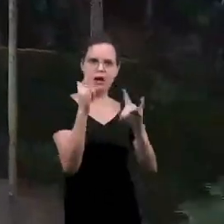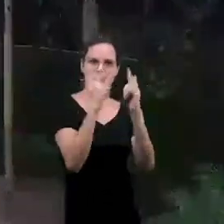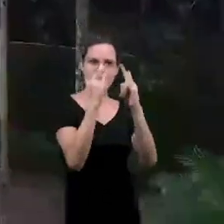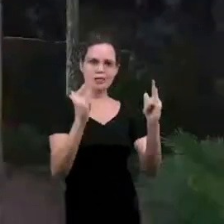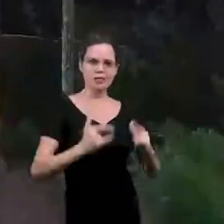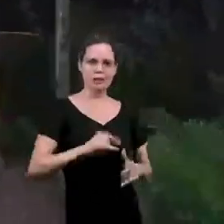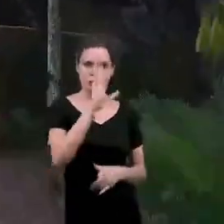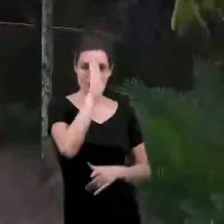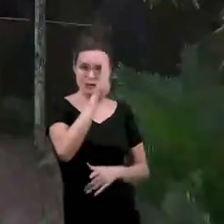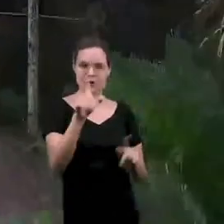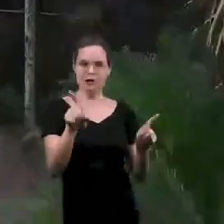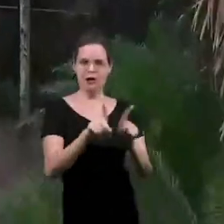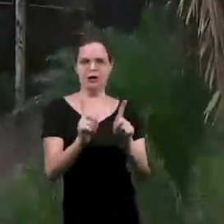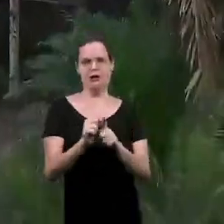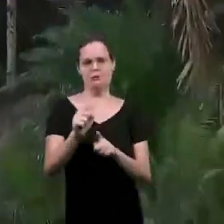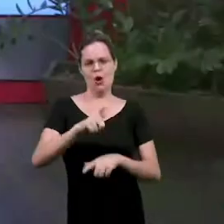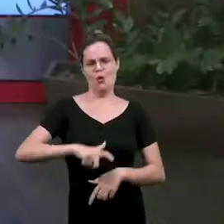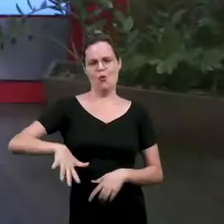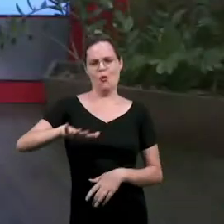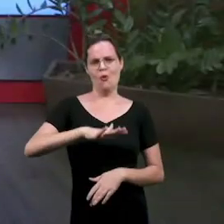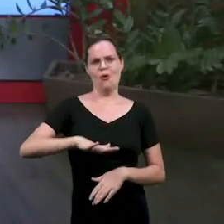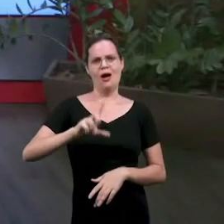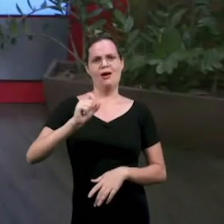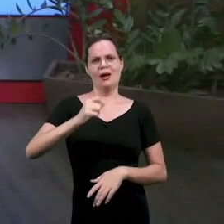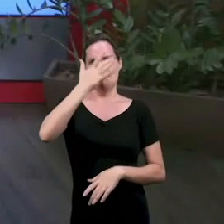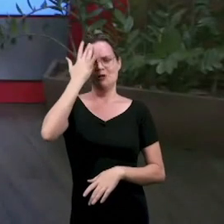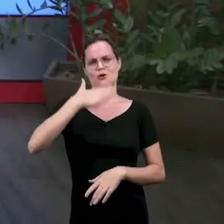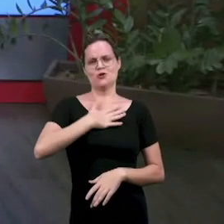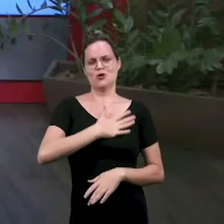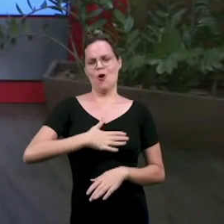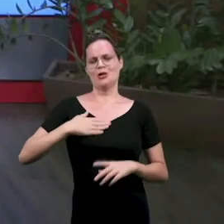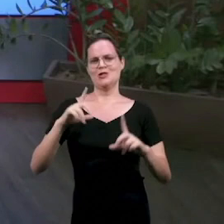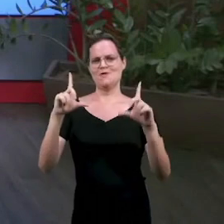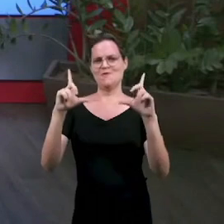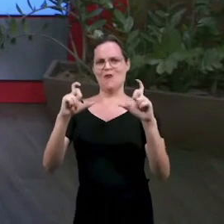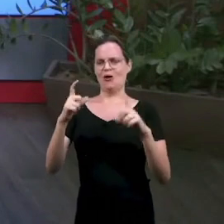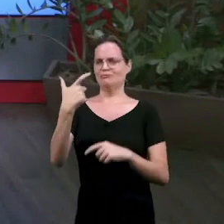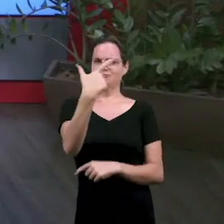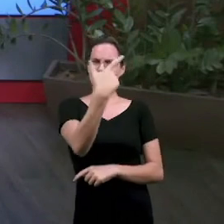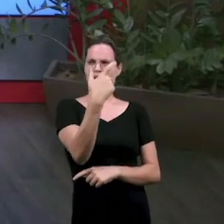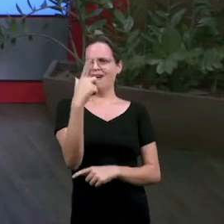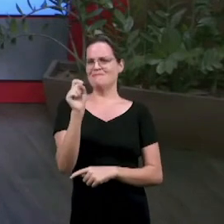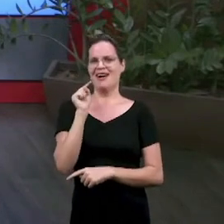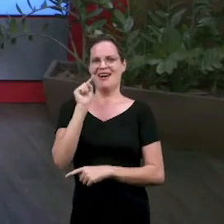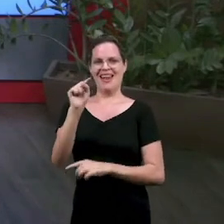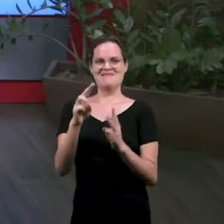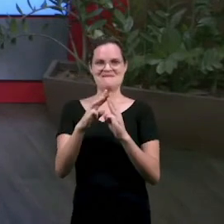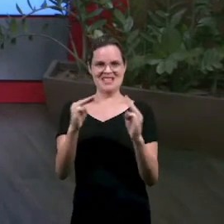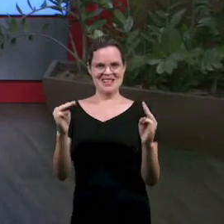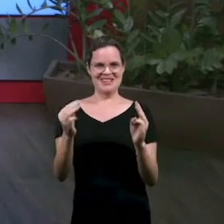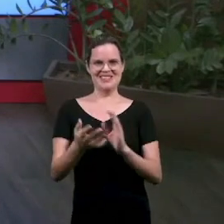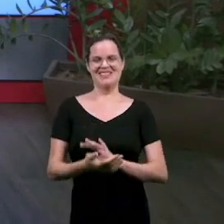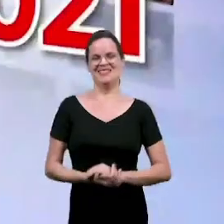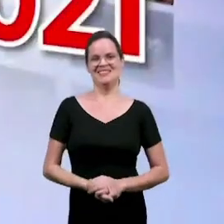flujo de personas para el acceso al templo principal, que ya se volvió un lugar más para el registro de fotos en el